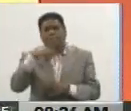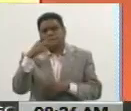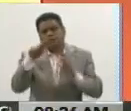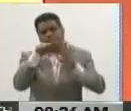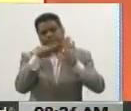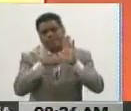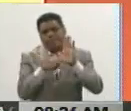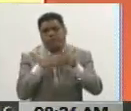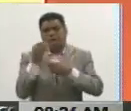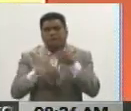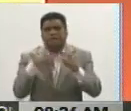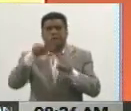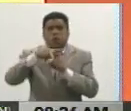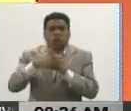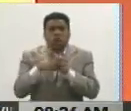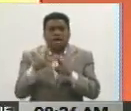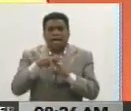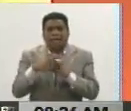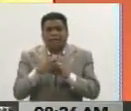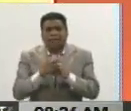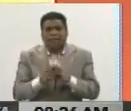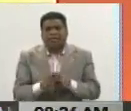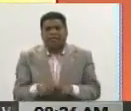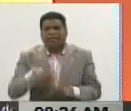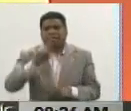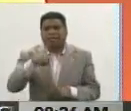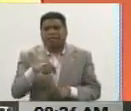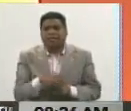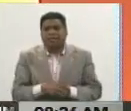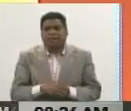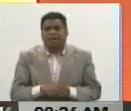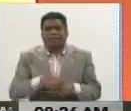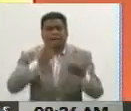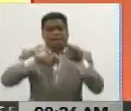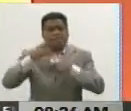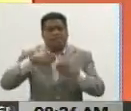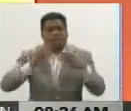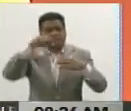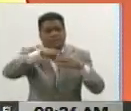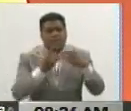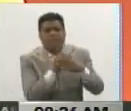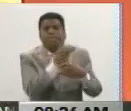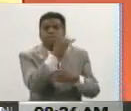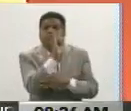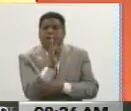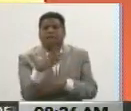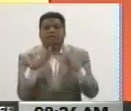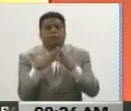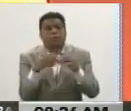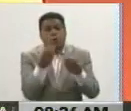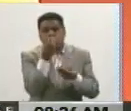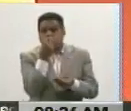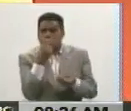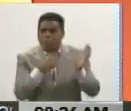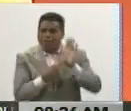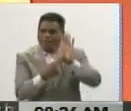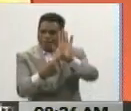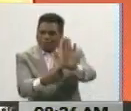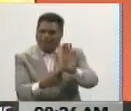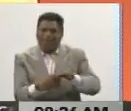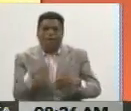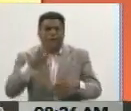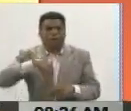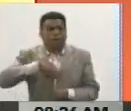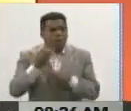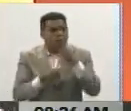realizando, talleres, también la venta de plantas, la muestra de algunos elementos gastronómicos que también hemos desarrollado